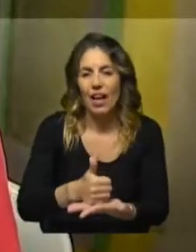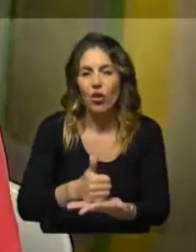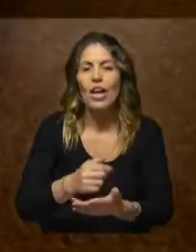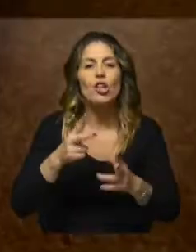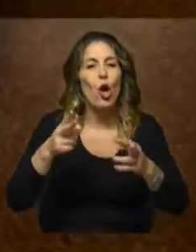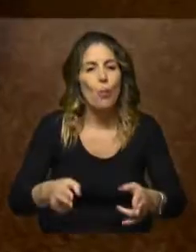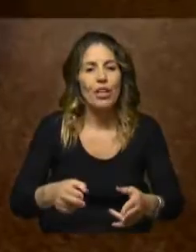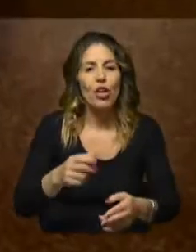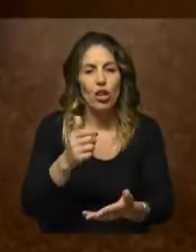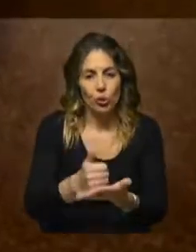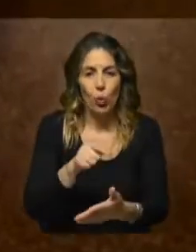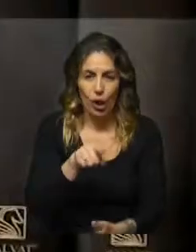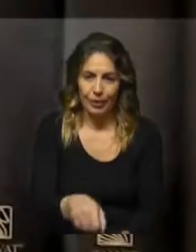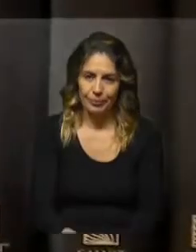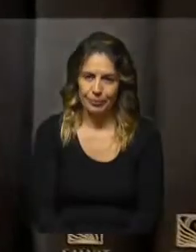periodo que le ha tocado.